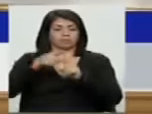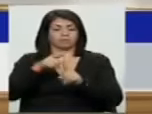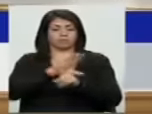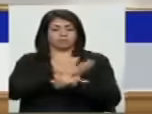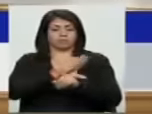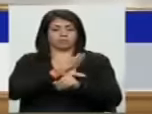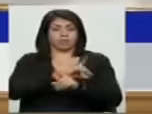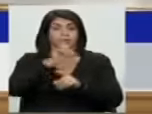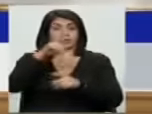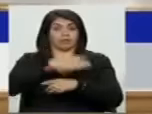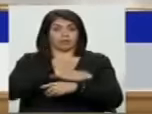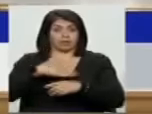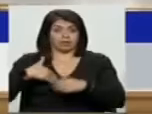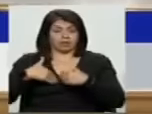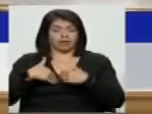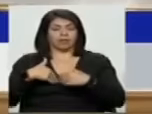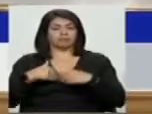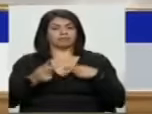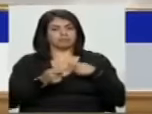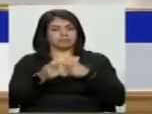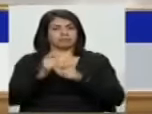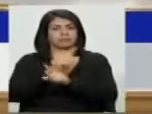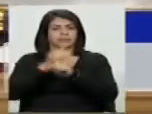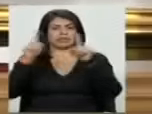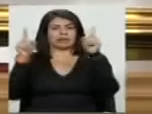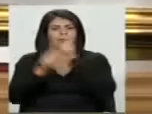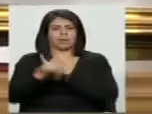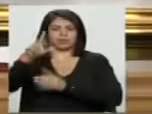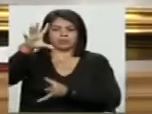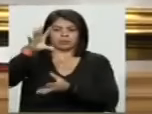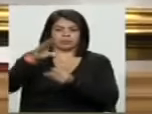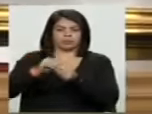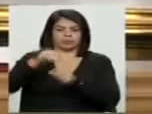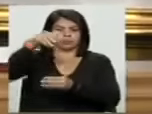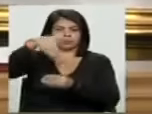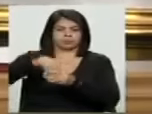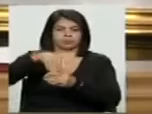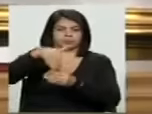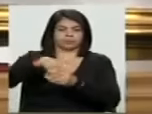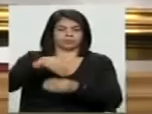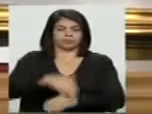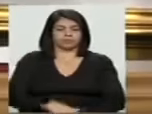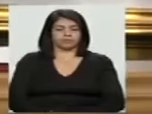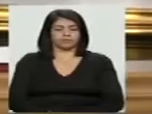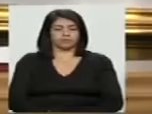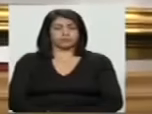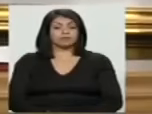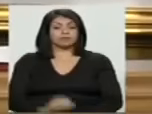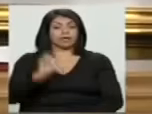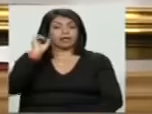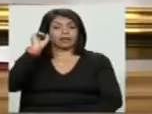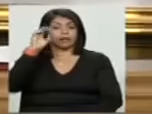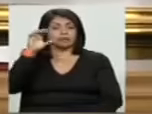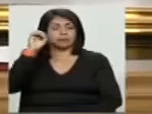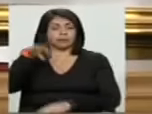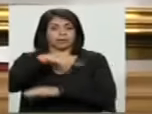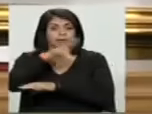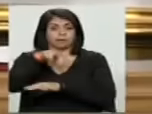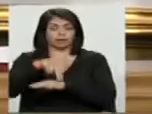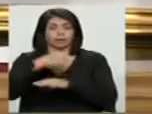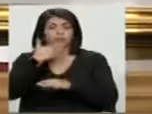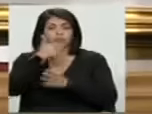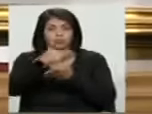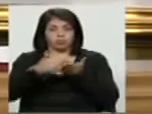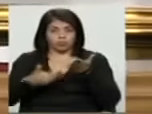sino que también la intención aviesa de torcer el resultado electoral, el Parlamento